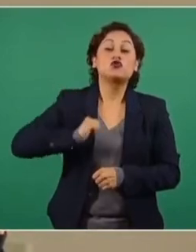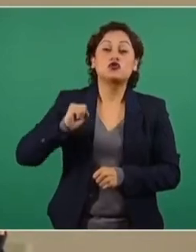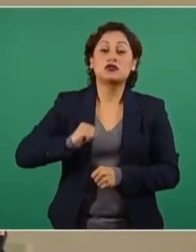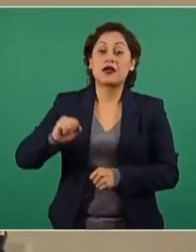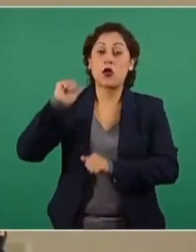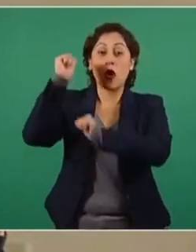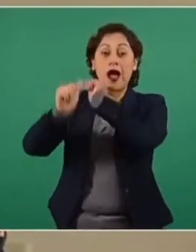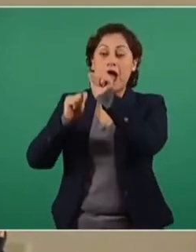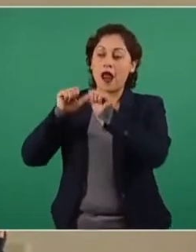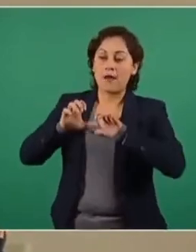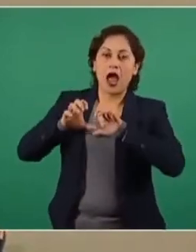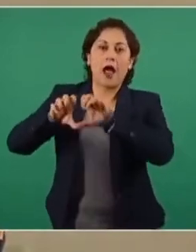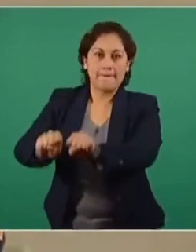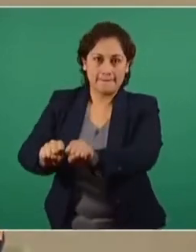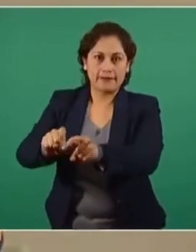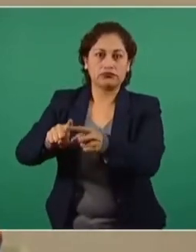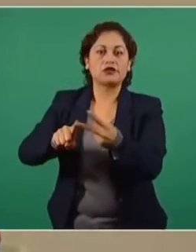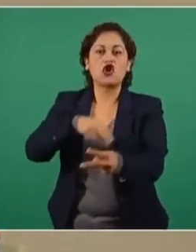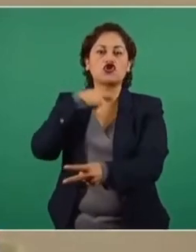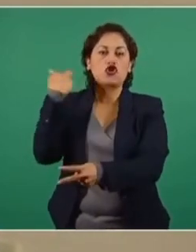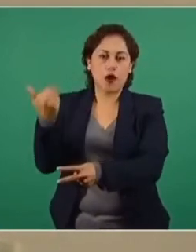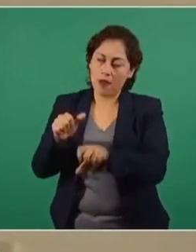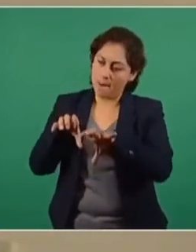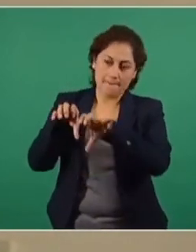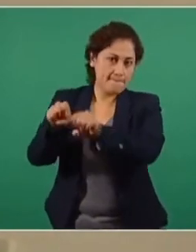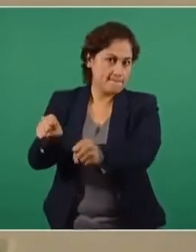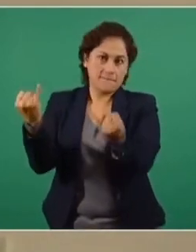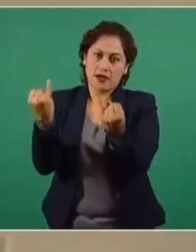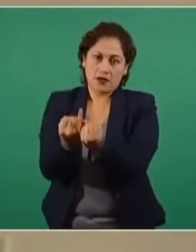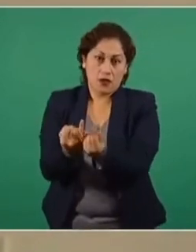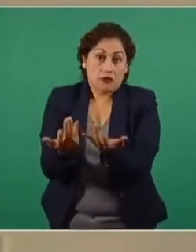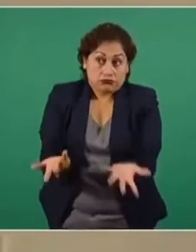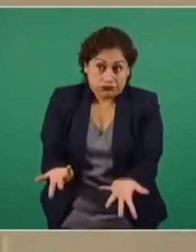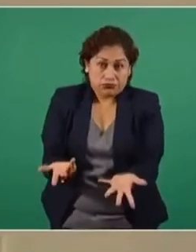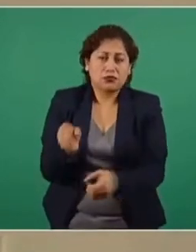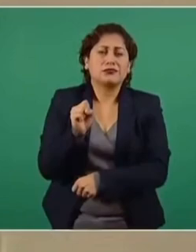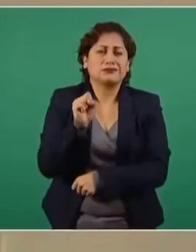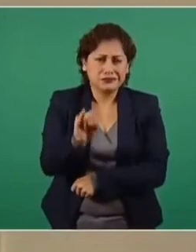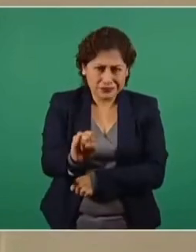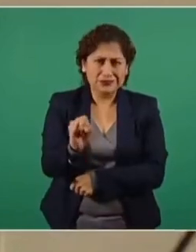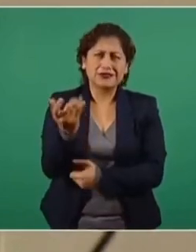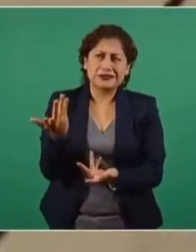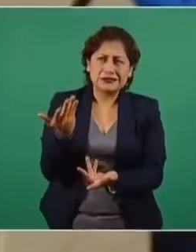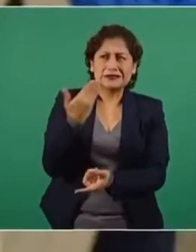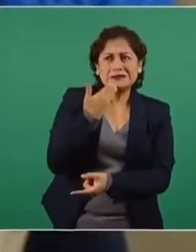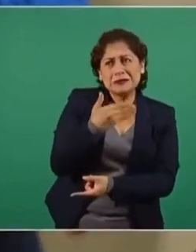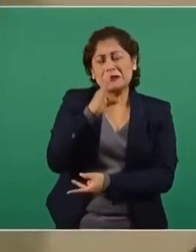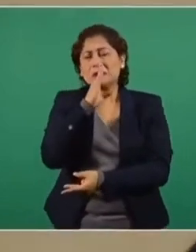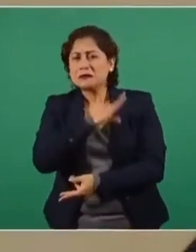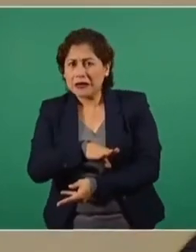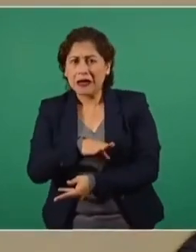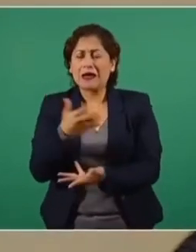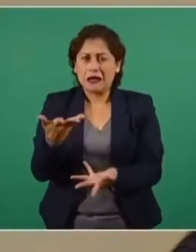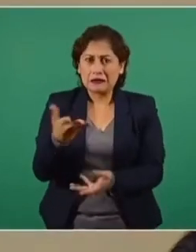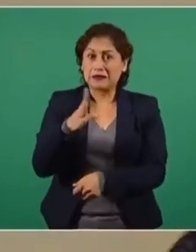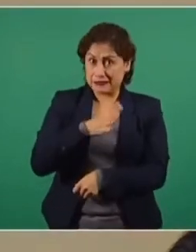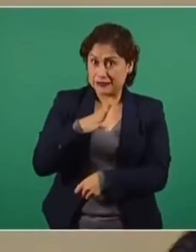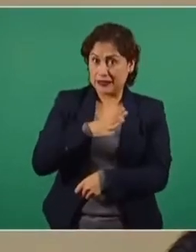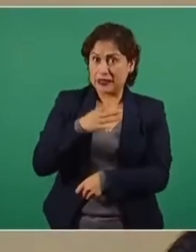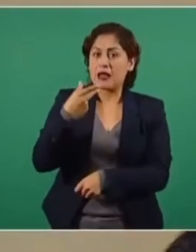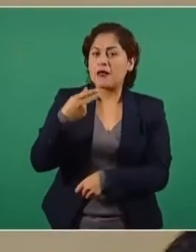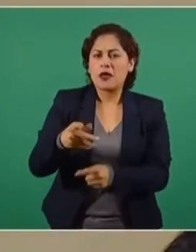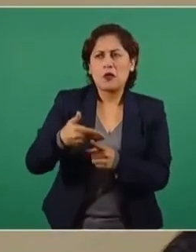también por el imperio romano y gracias a ellos casi con todos los claroscuros que hubo por supuesto que los hubo pero pasando muchos años presidente hace muchos